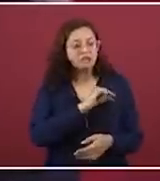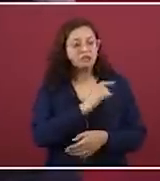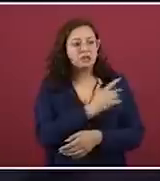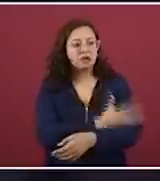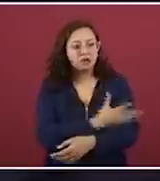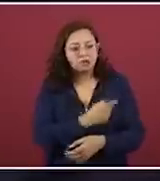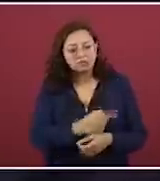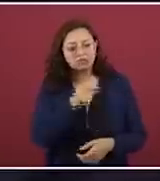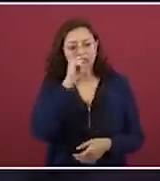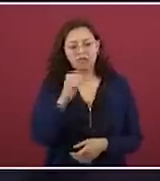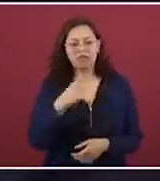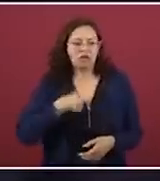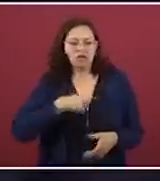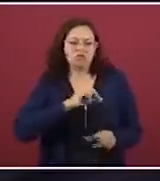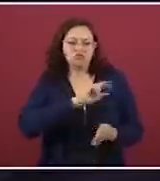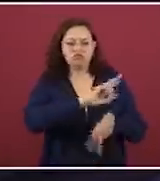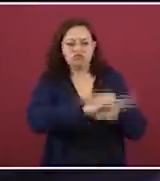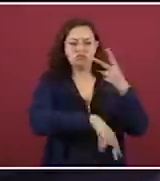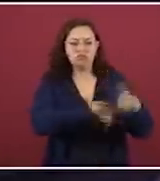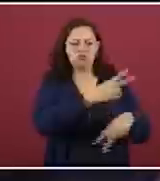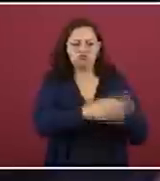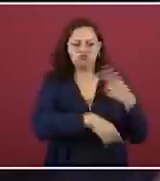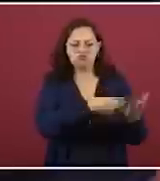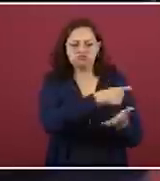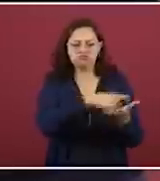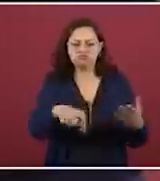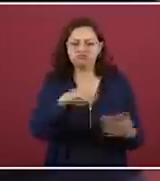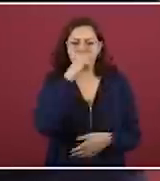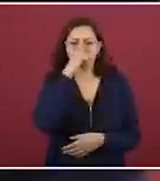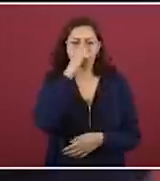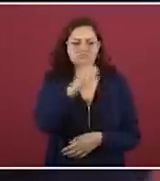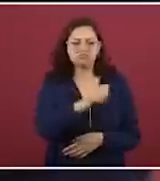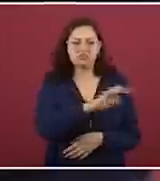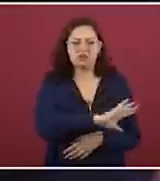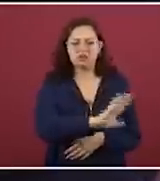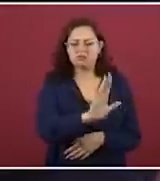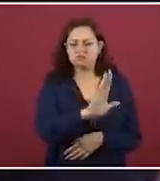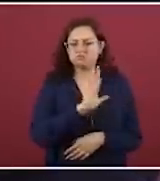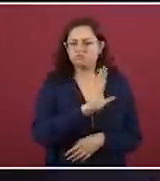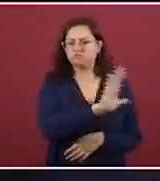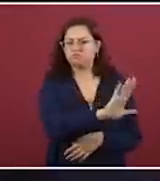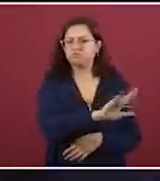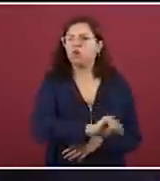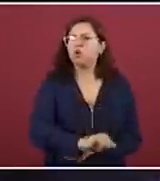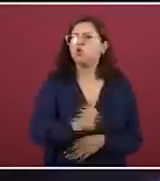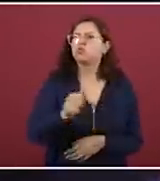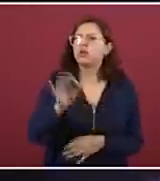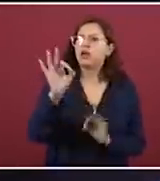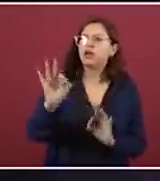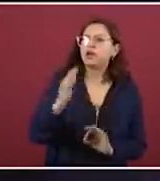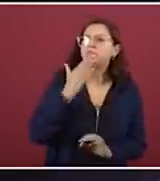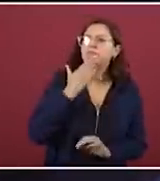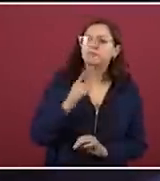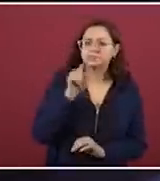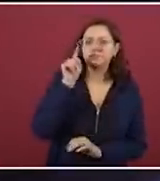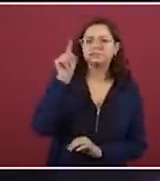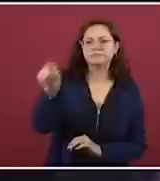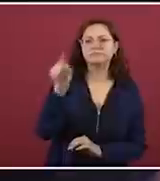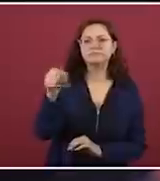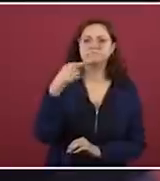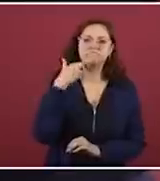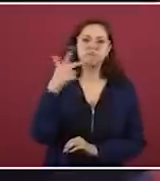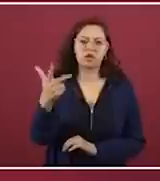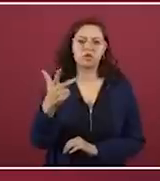gasolina, todo esto también acompañado de un sistema en que se pueda